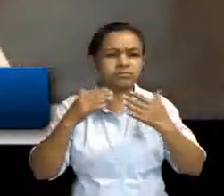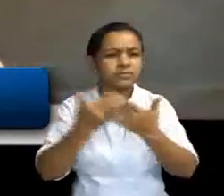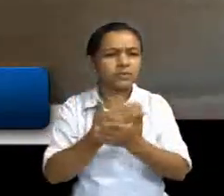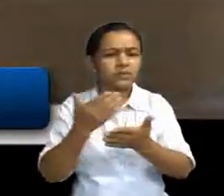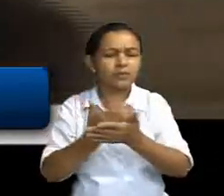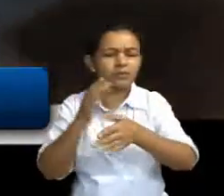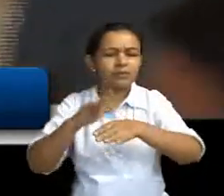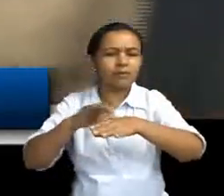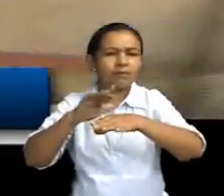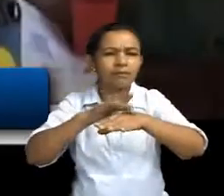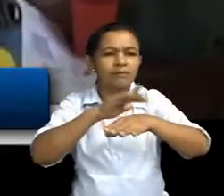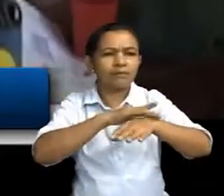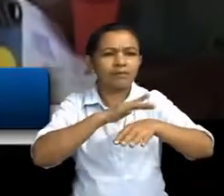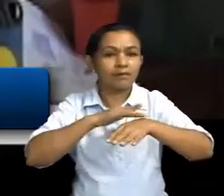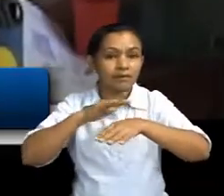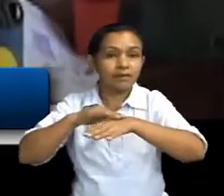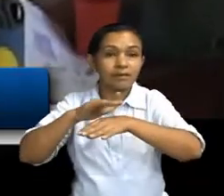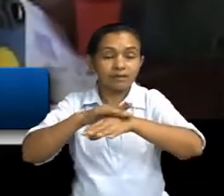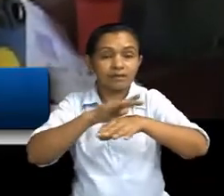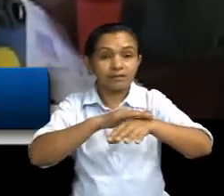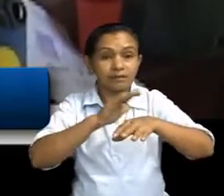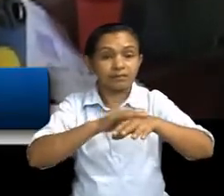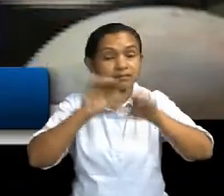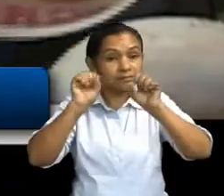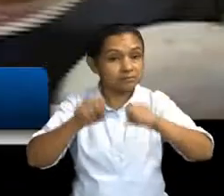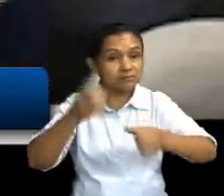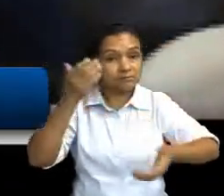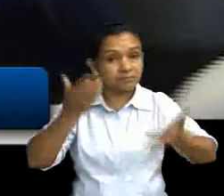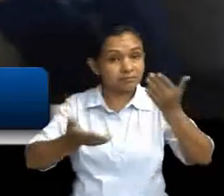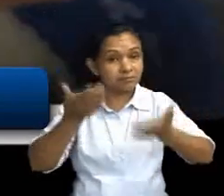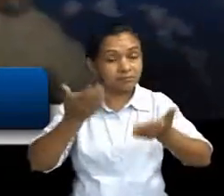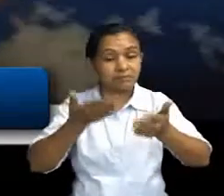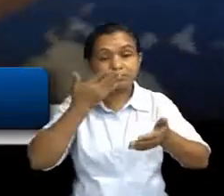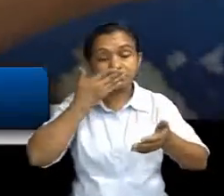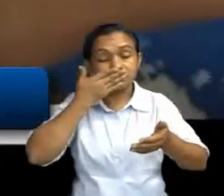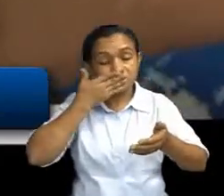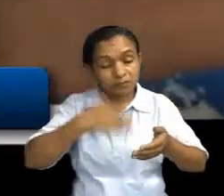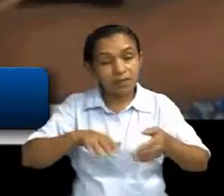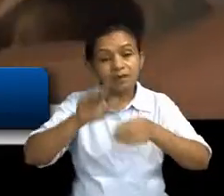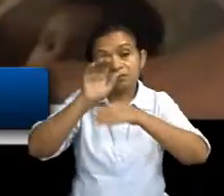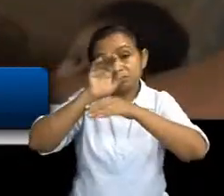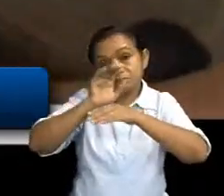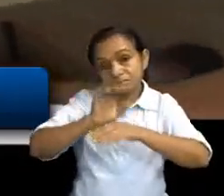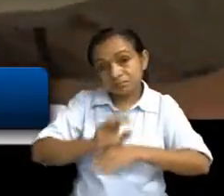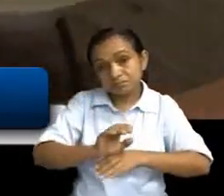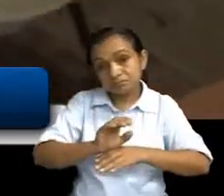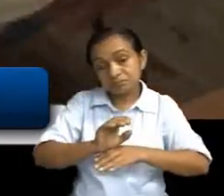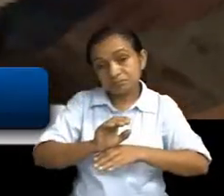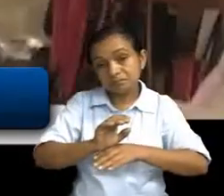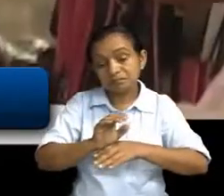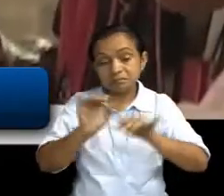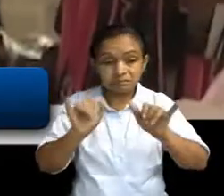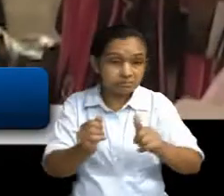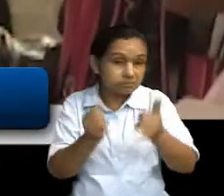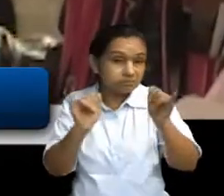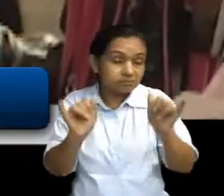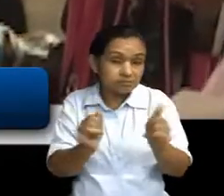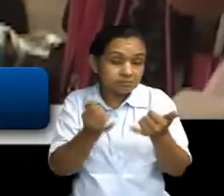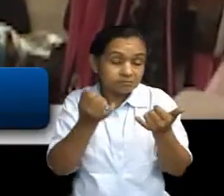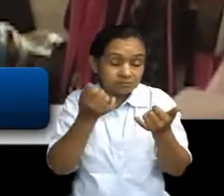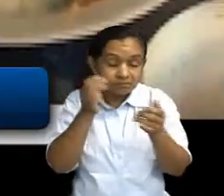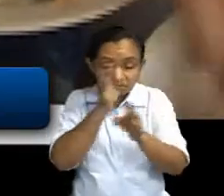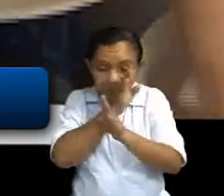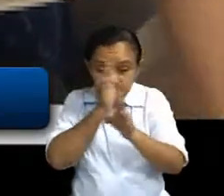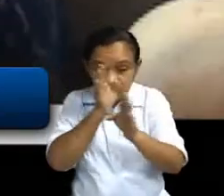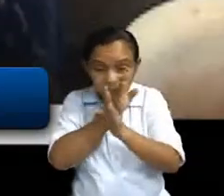ellos. Entonces también puede tener la mala costumbre o por travesura o por